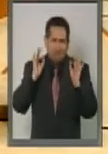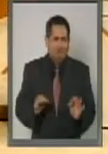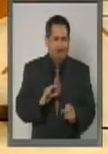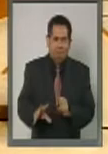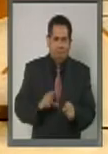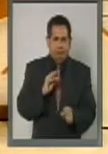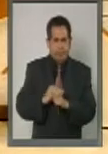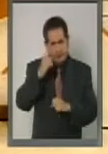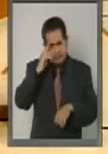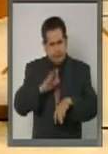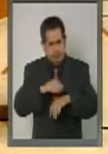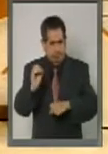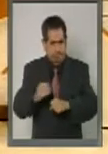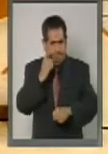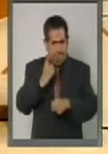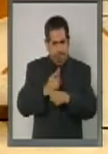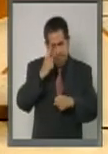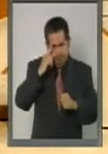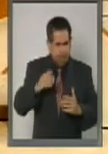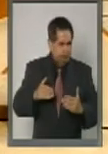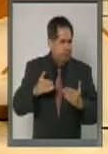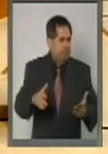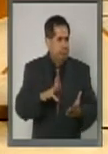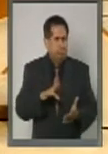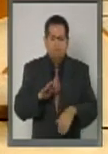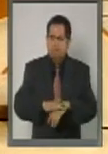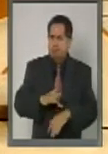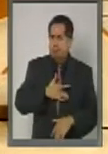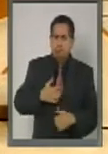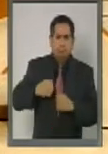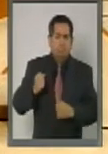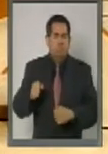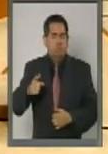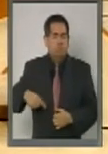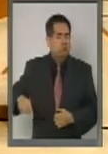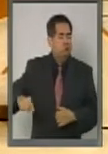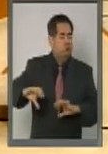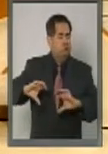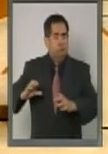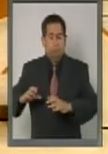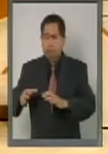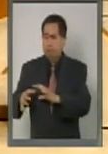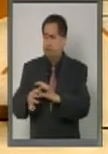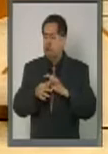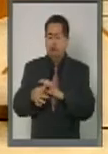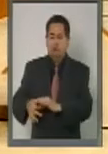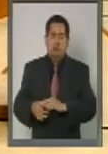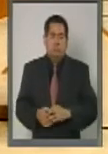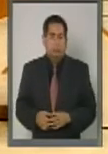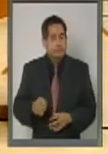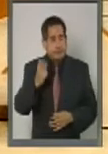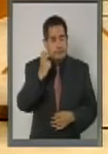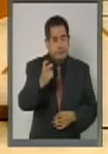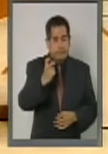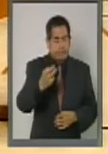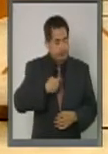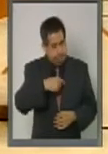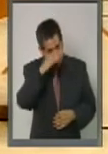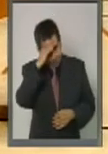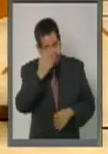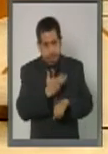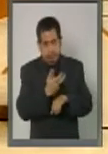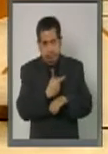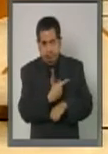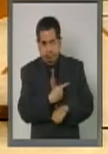que generen oportunidades, que promuevan estabilidad y que integren a la comunidad. Ese es el esfuerzo que hemos propuesto a Estados Unidos,